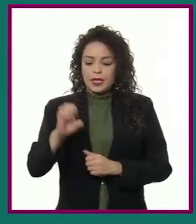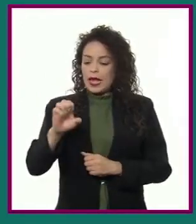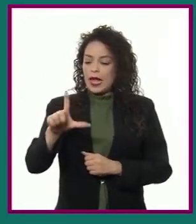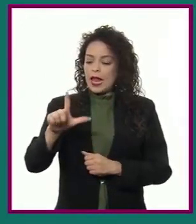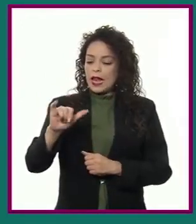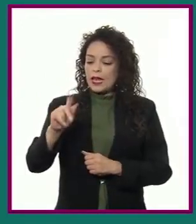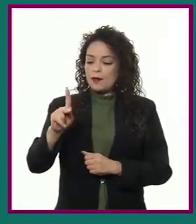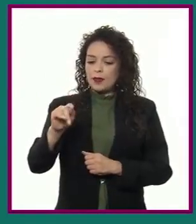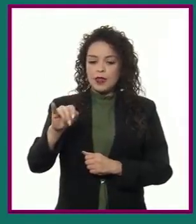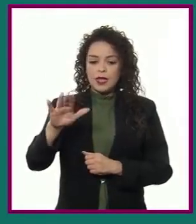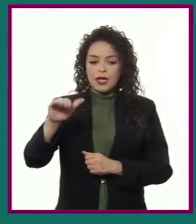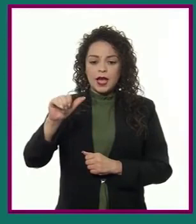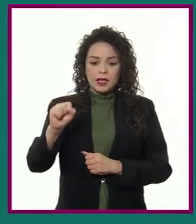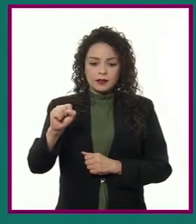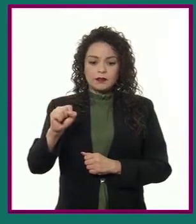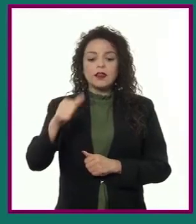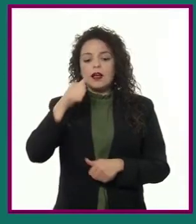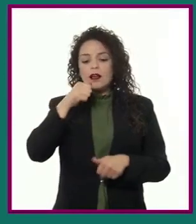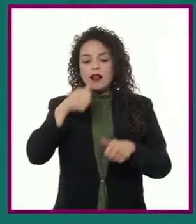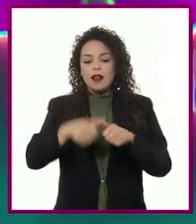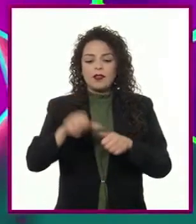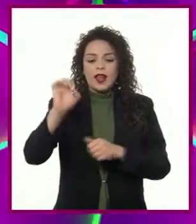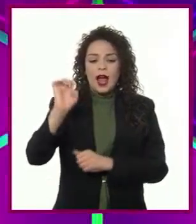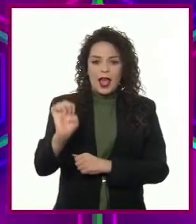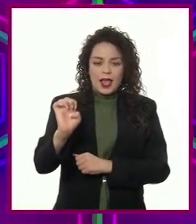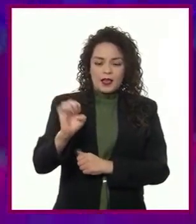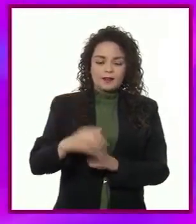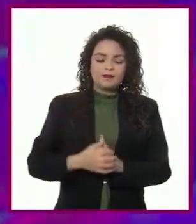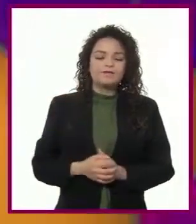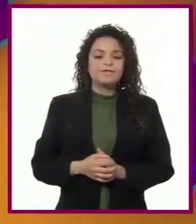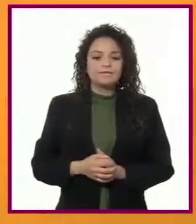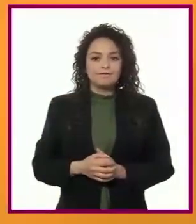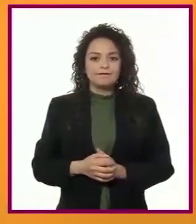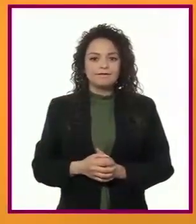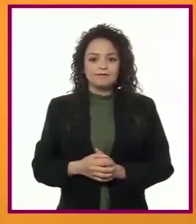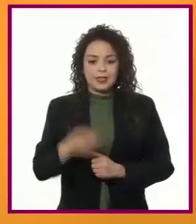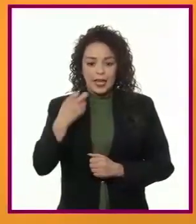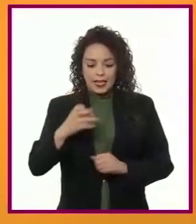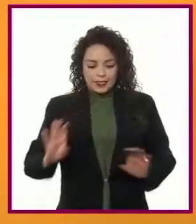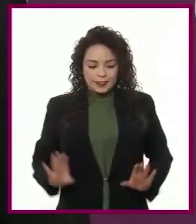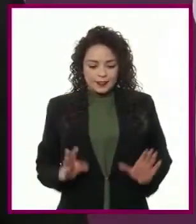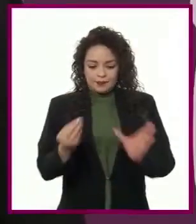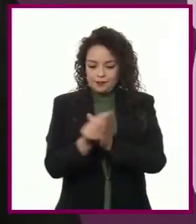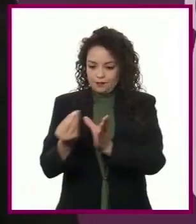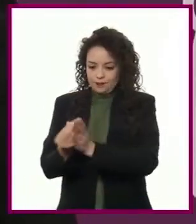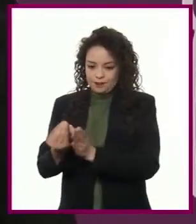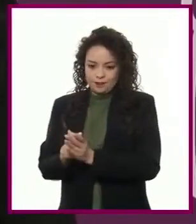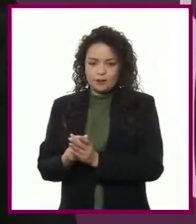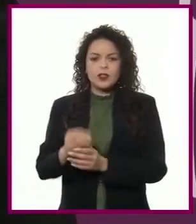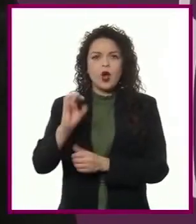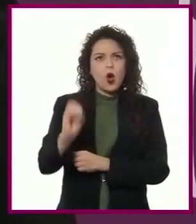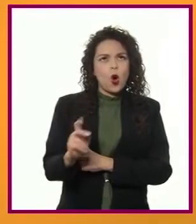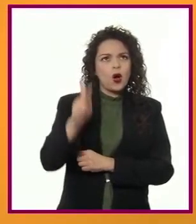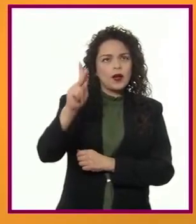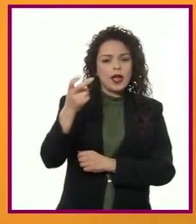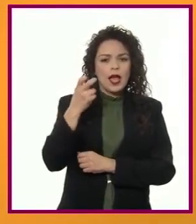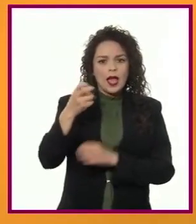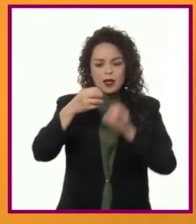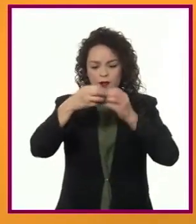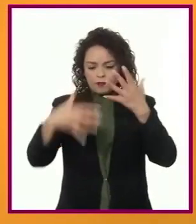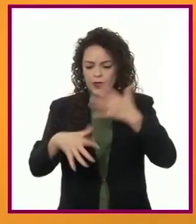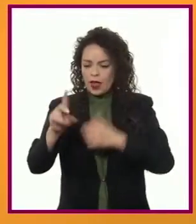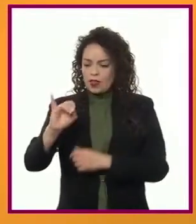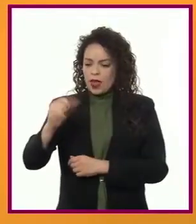elípticas, representadas con la letra E. Entonces, el diagrama de Hubble representa las formas y